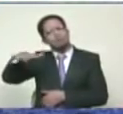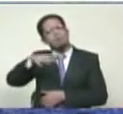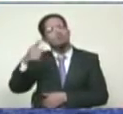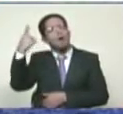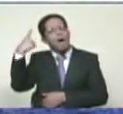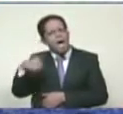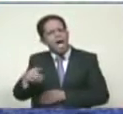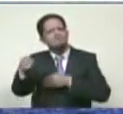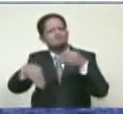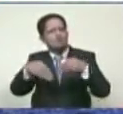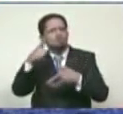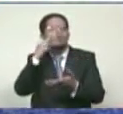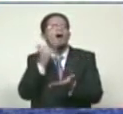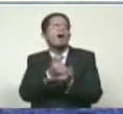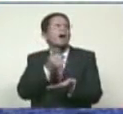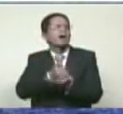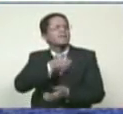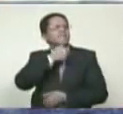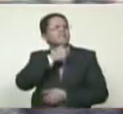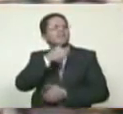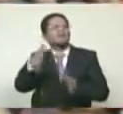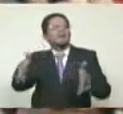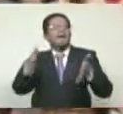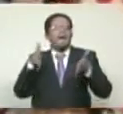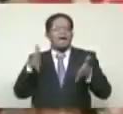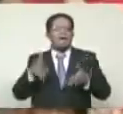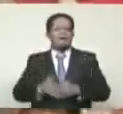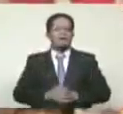ver quién gana.